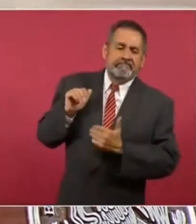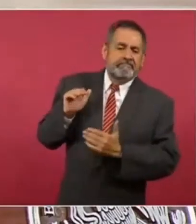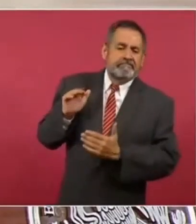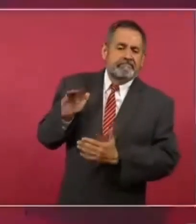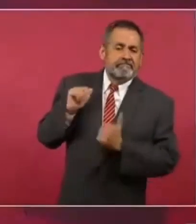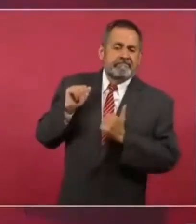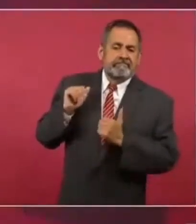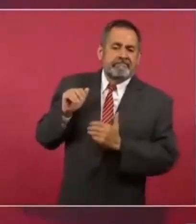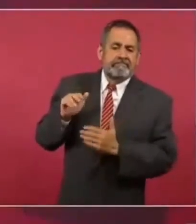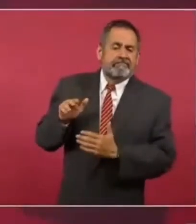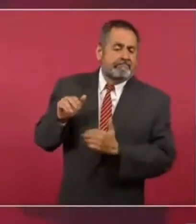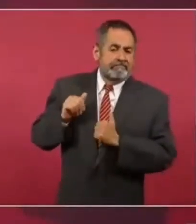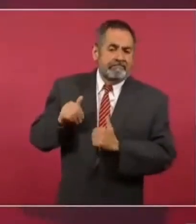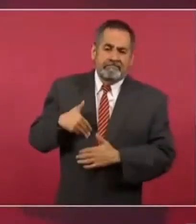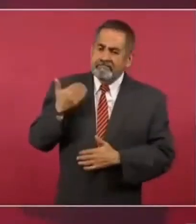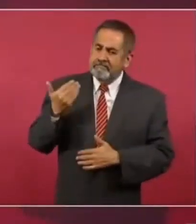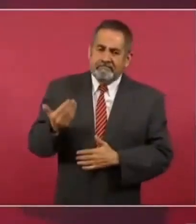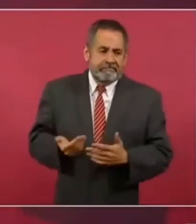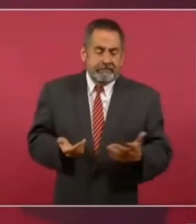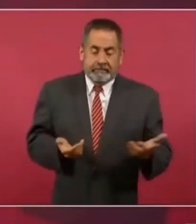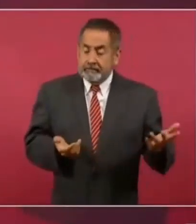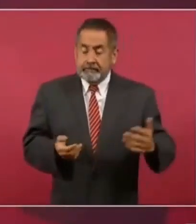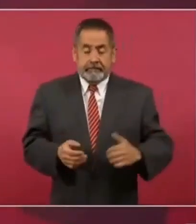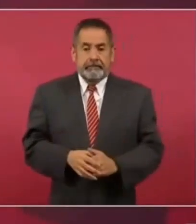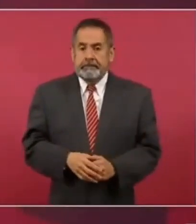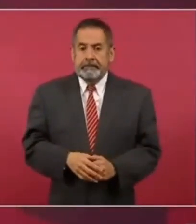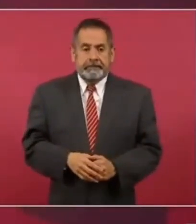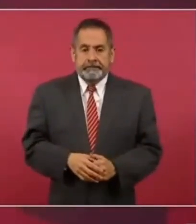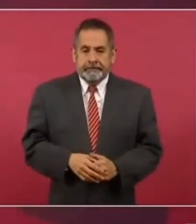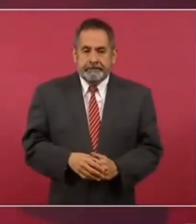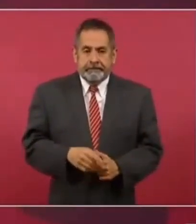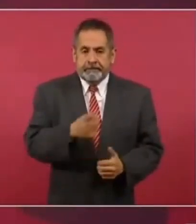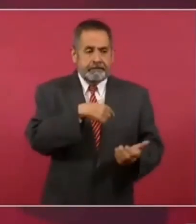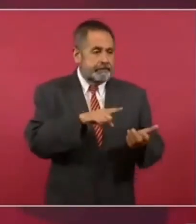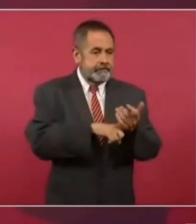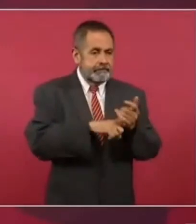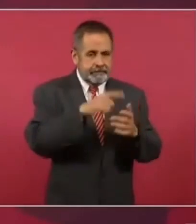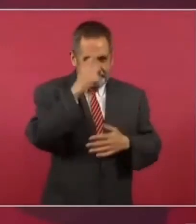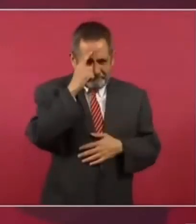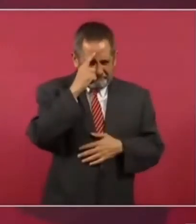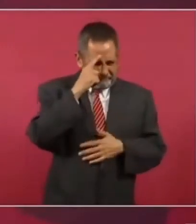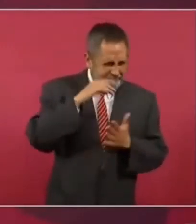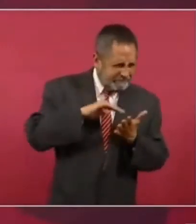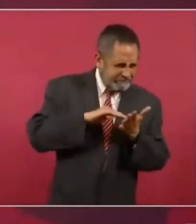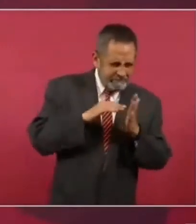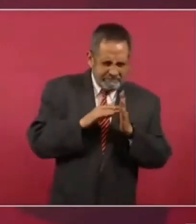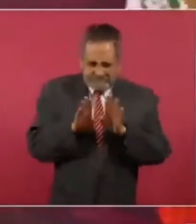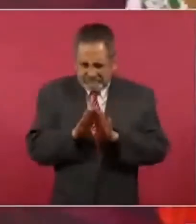porque los maleantes no Solo piensan traman